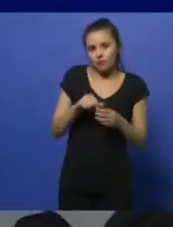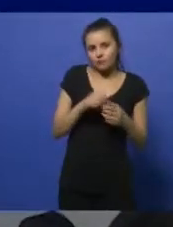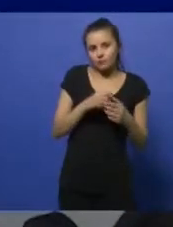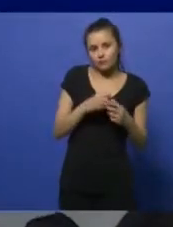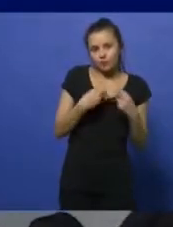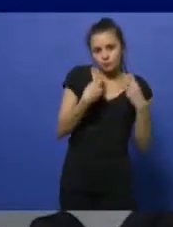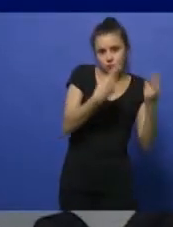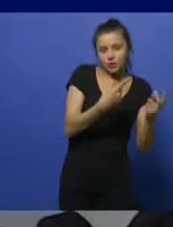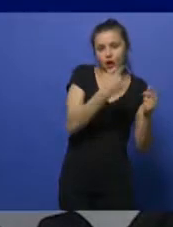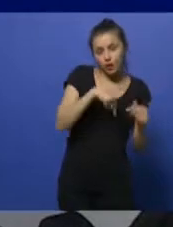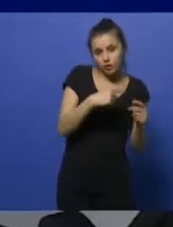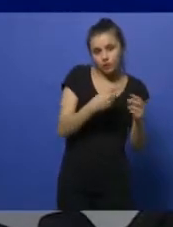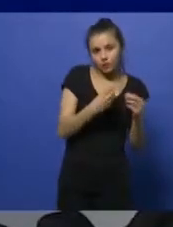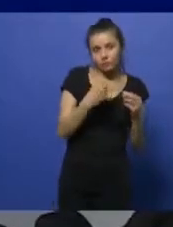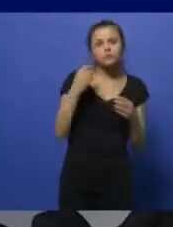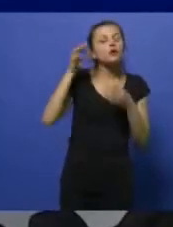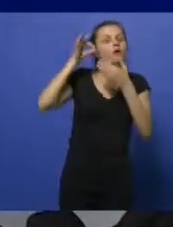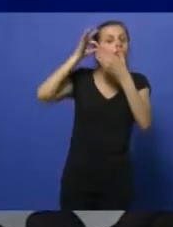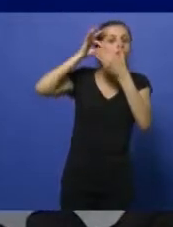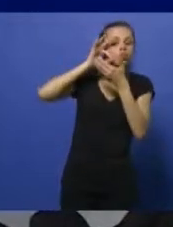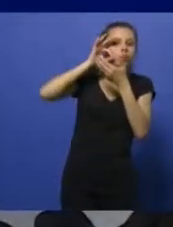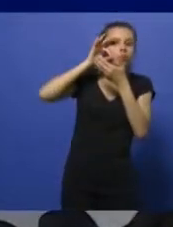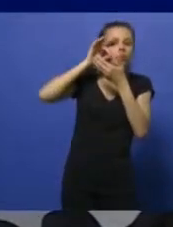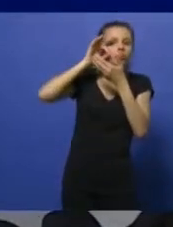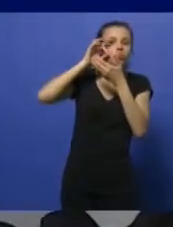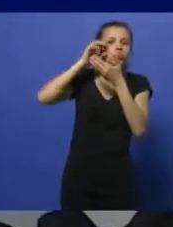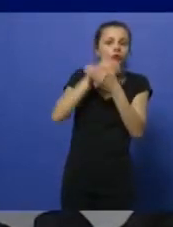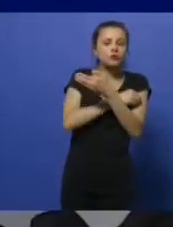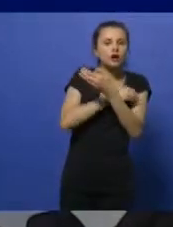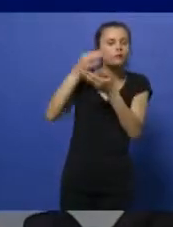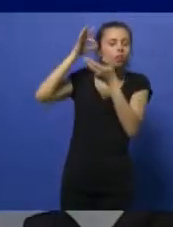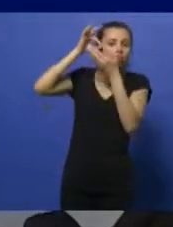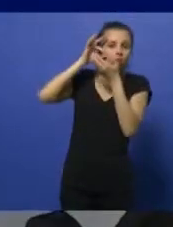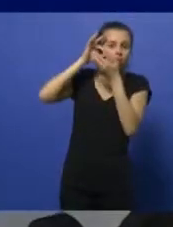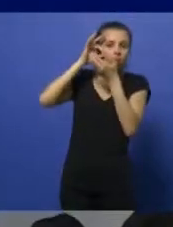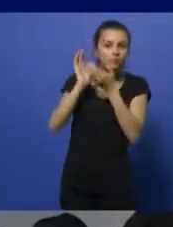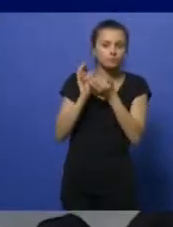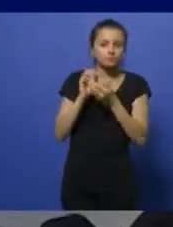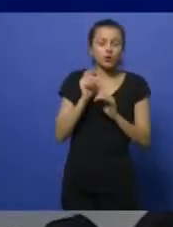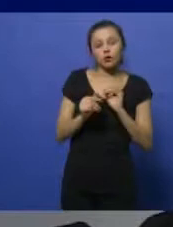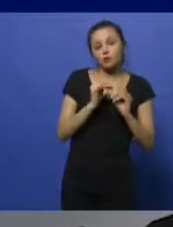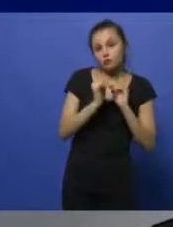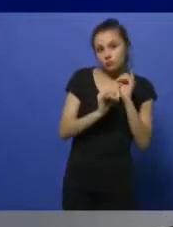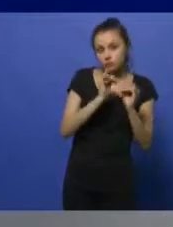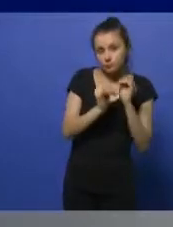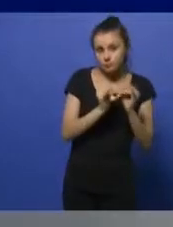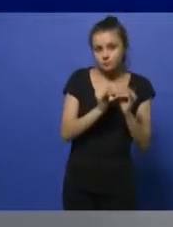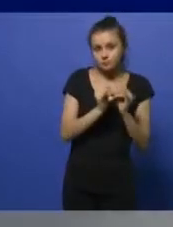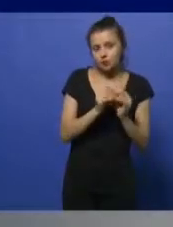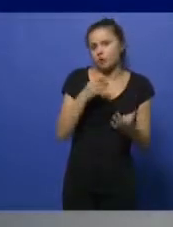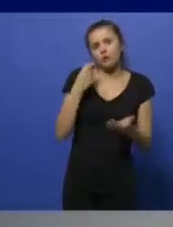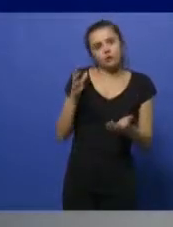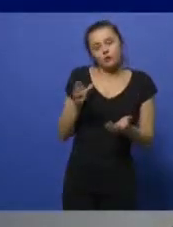nervio injertado que ya está. Bueno, sería contarles un poco que bueno, como todos saben, es todo